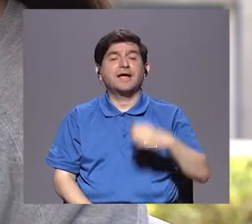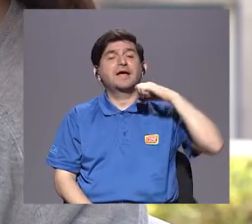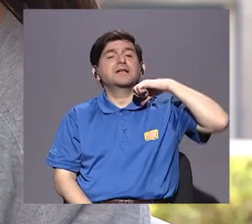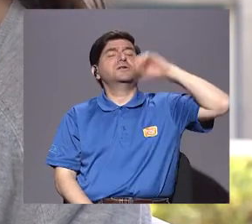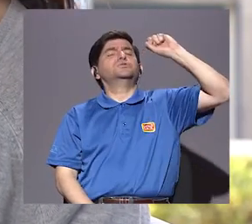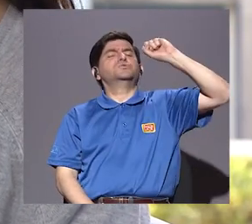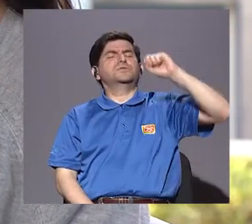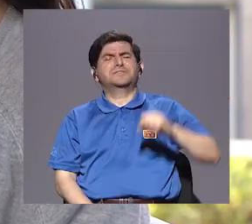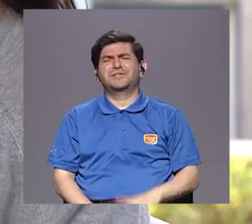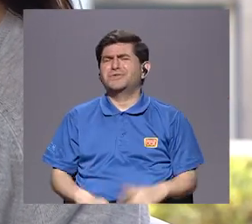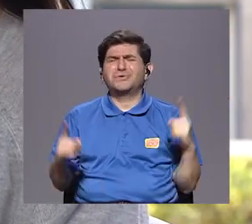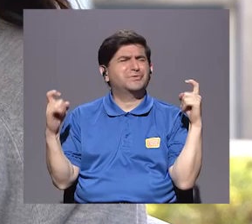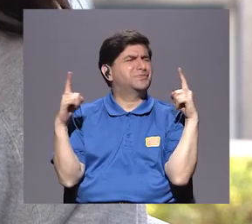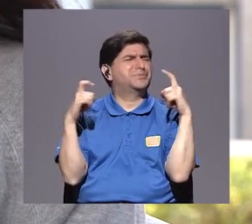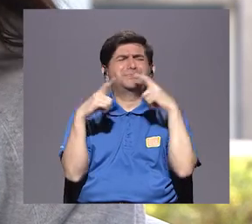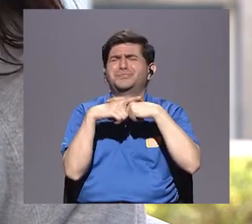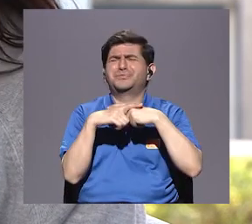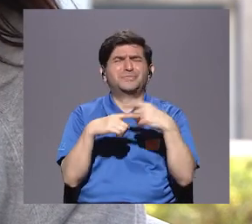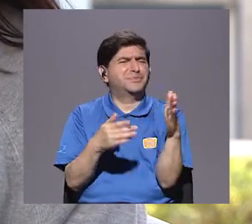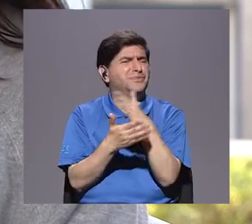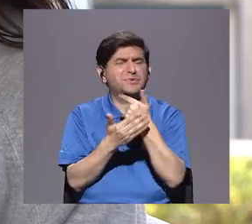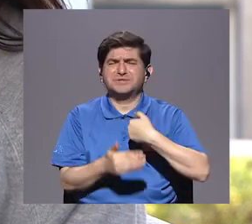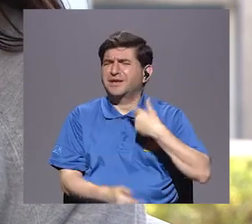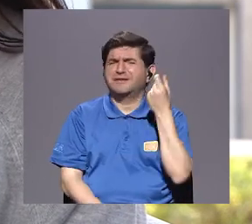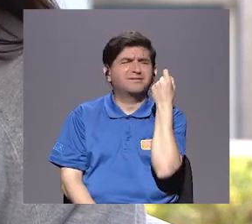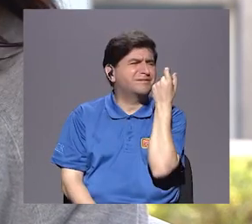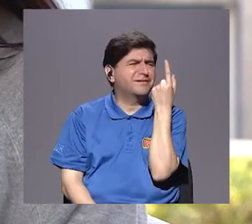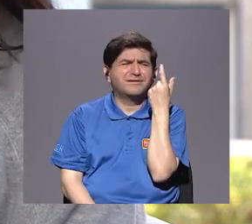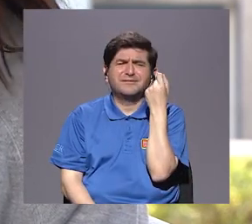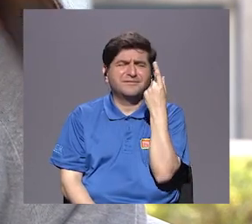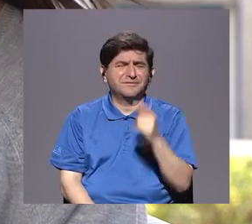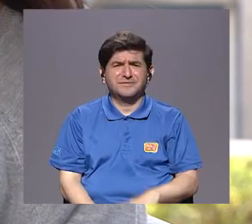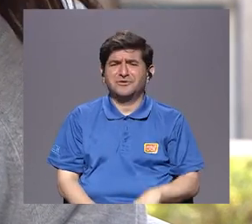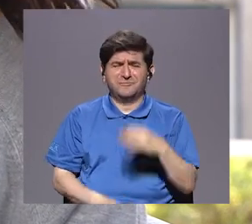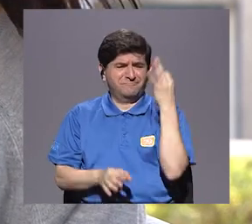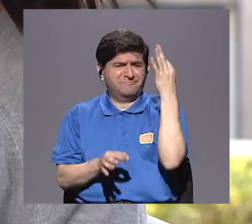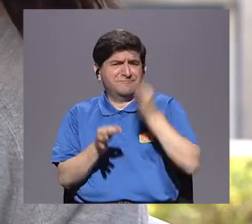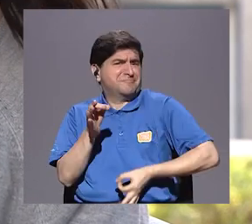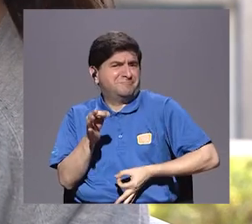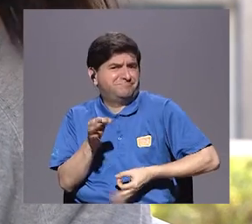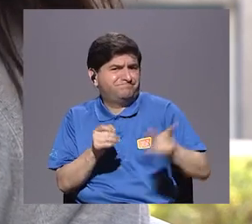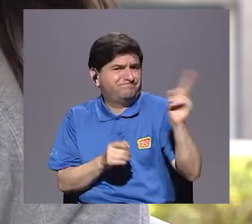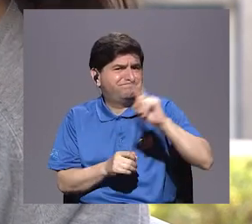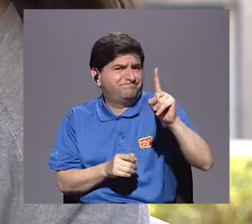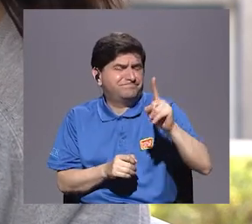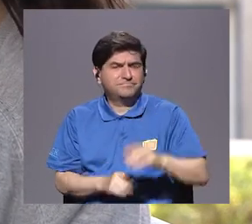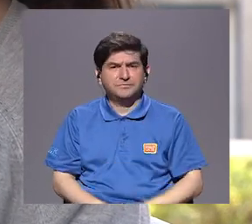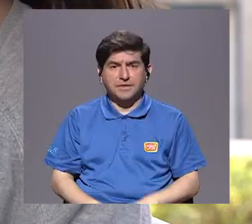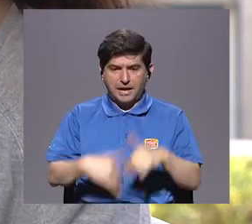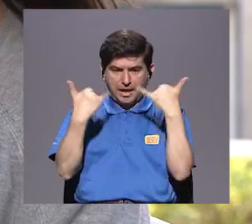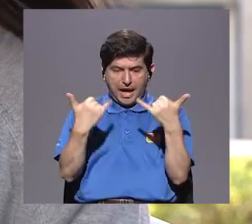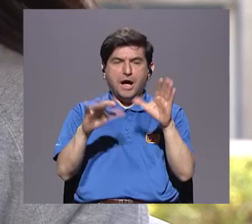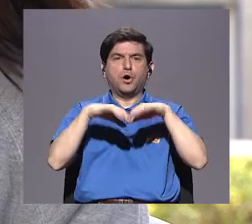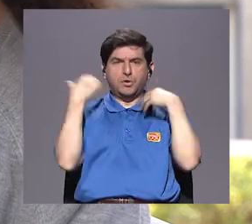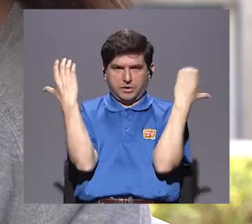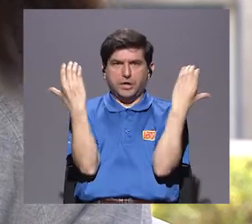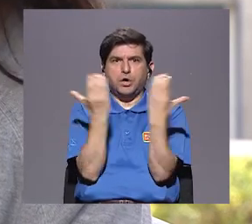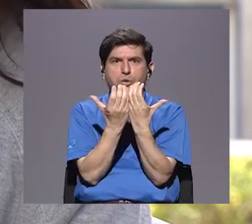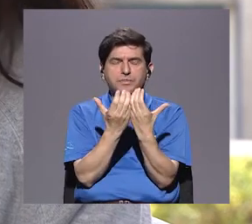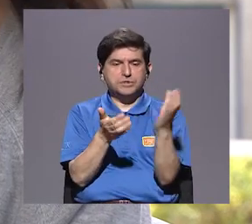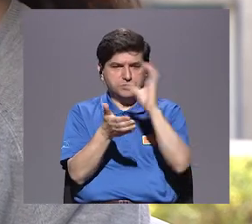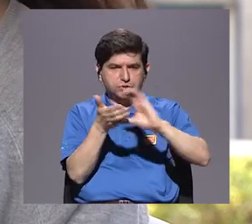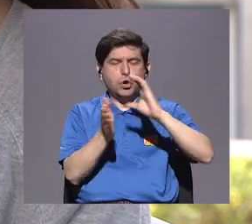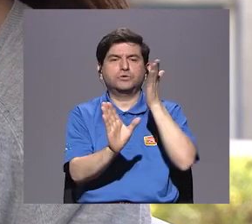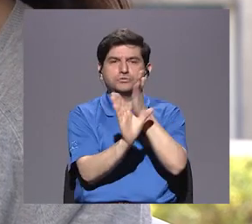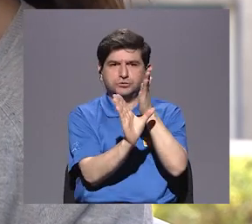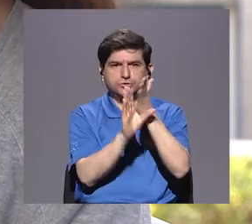es sumamente complejo. No es algo que uno entiende así nomás. En este momento hay una comisión en el Colegio